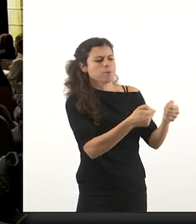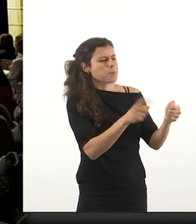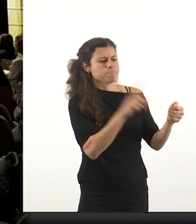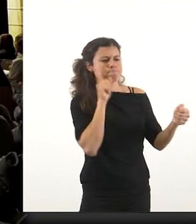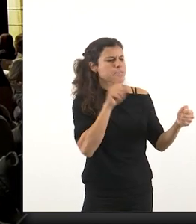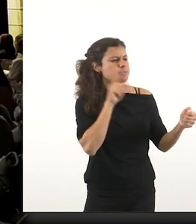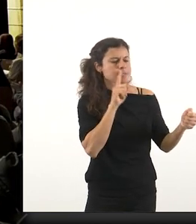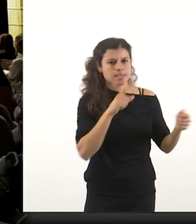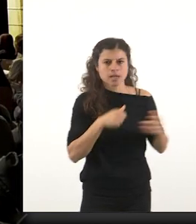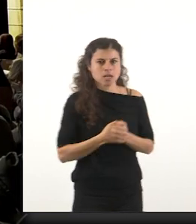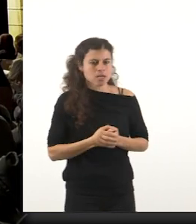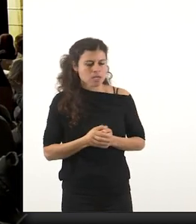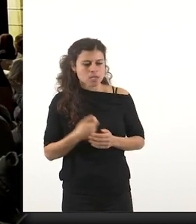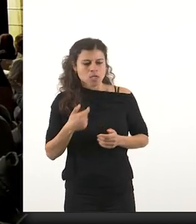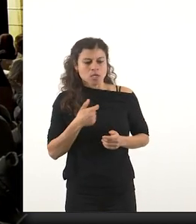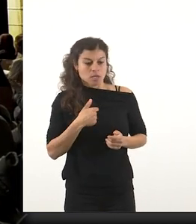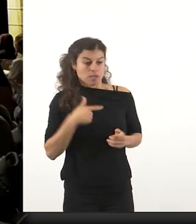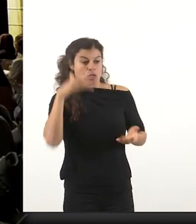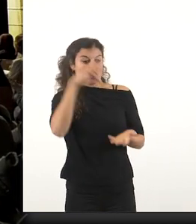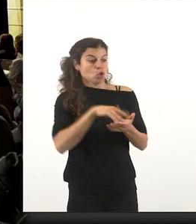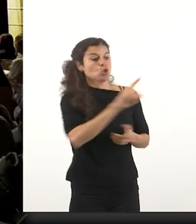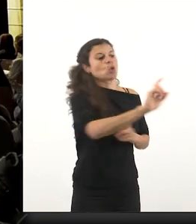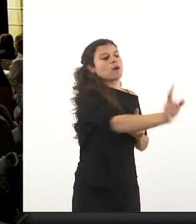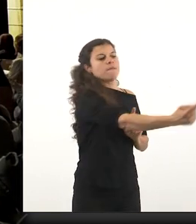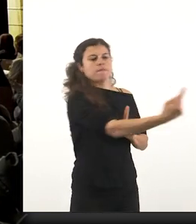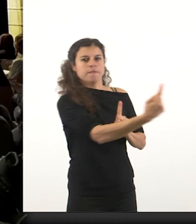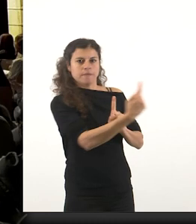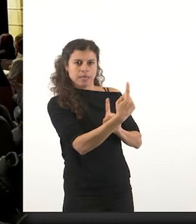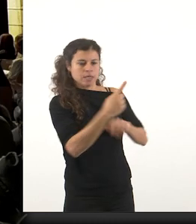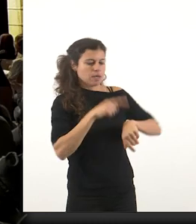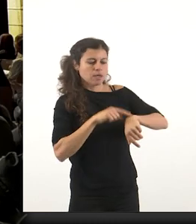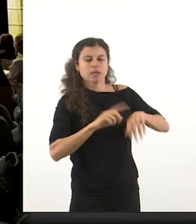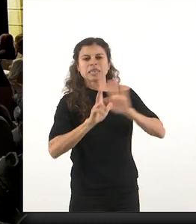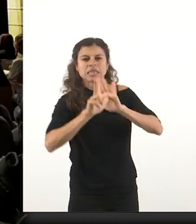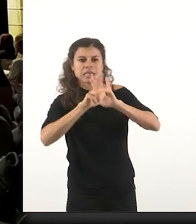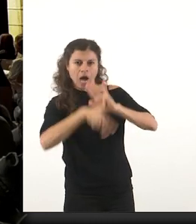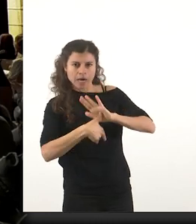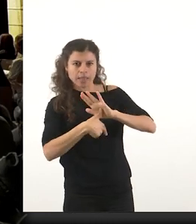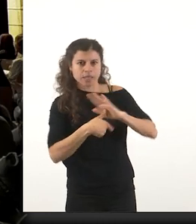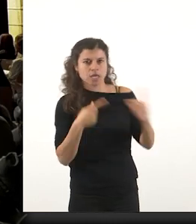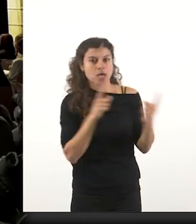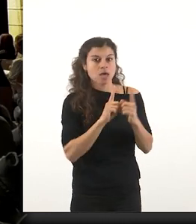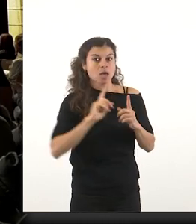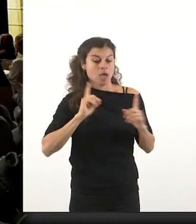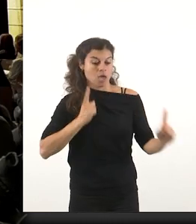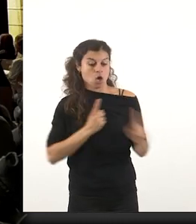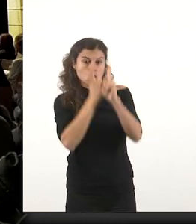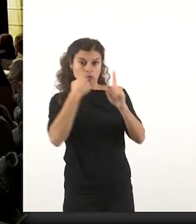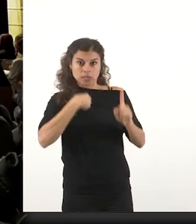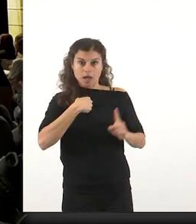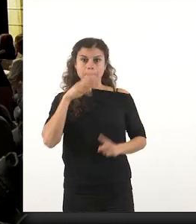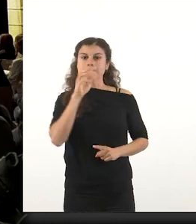radio 15 minutos. Yo me lo viví como una hora. Cuando llegó no se encontró con Pamela. Se encontró con